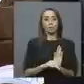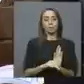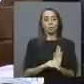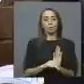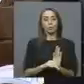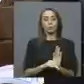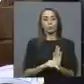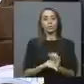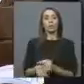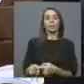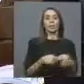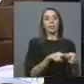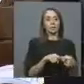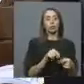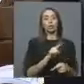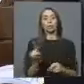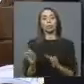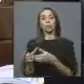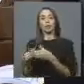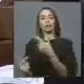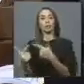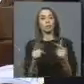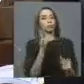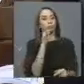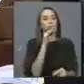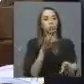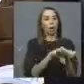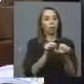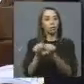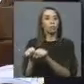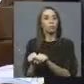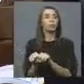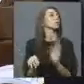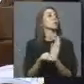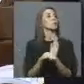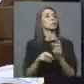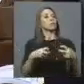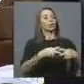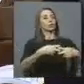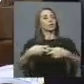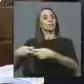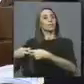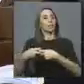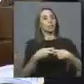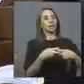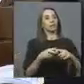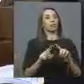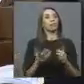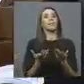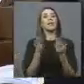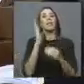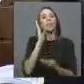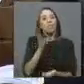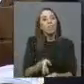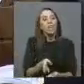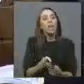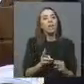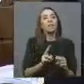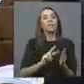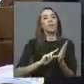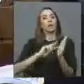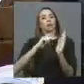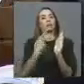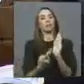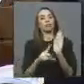sociedad, en los partidos políticos y en las organizaciones gremiales y sindicales de lo que debe ser una reforma